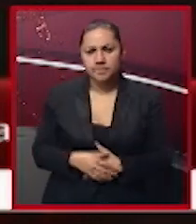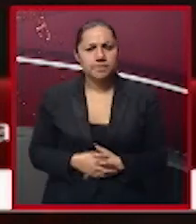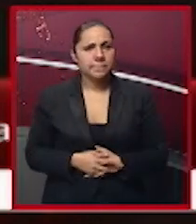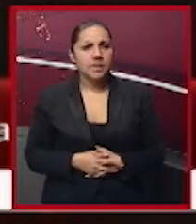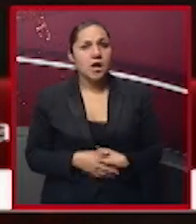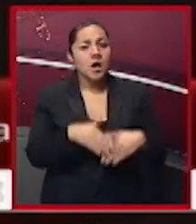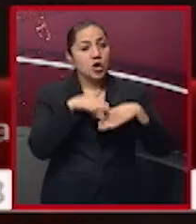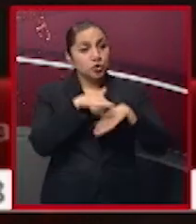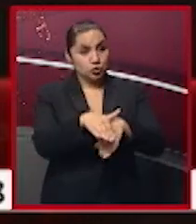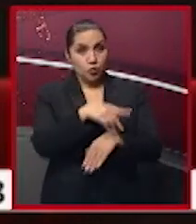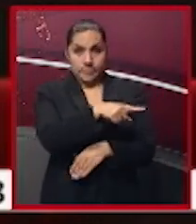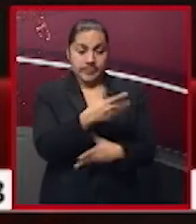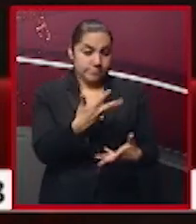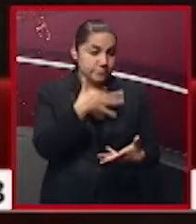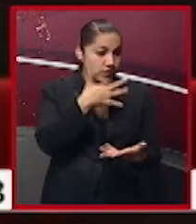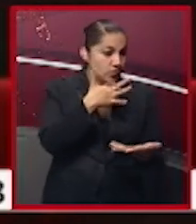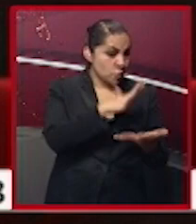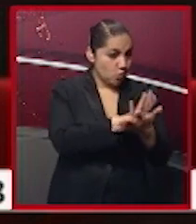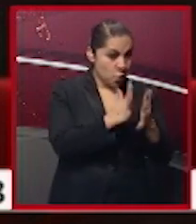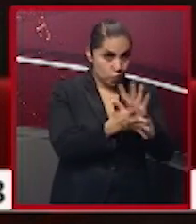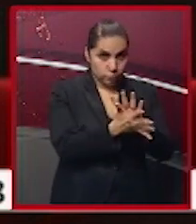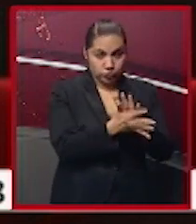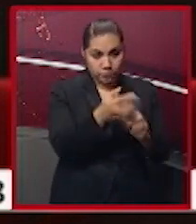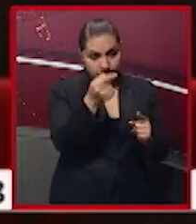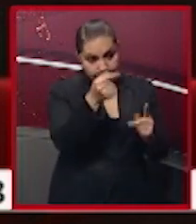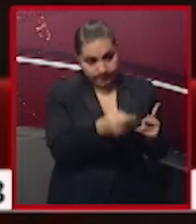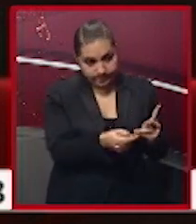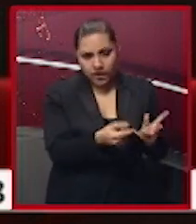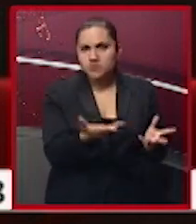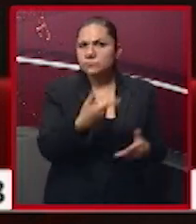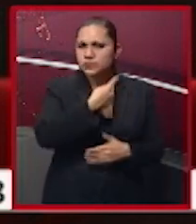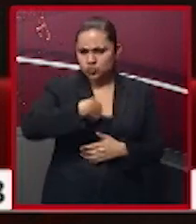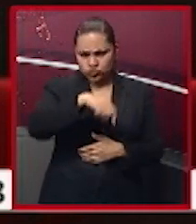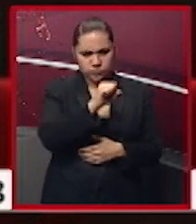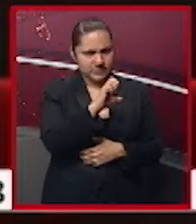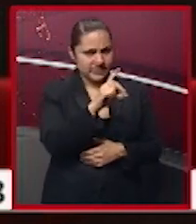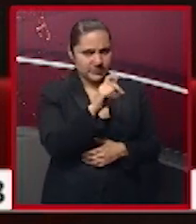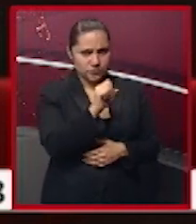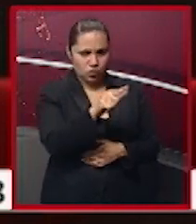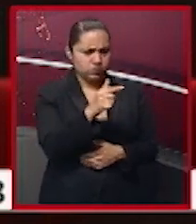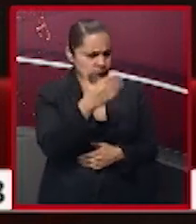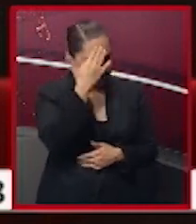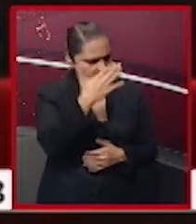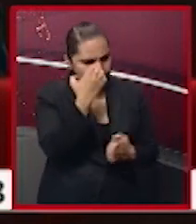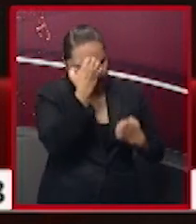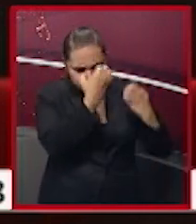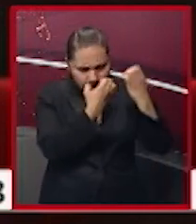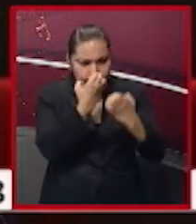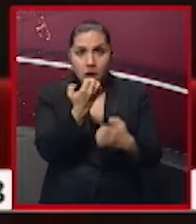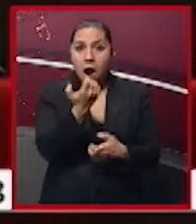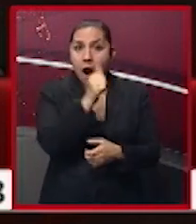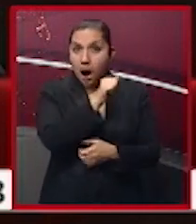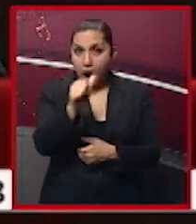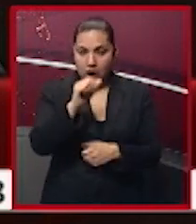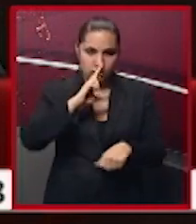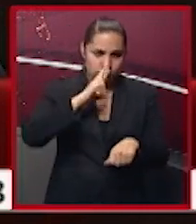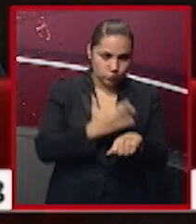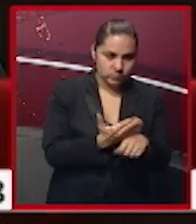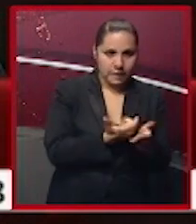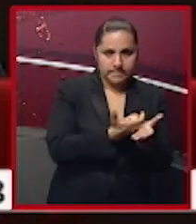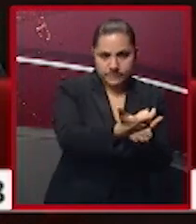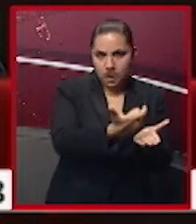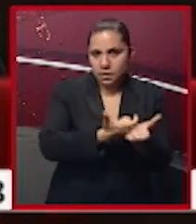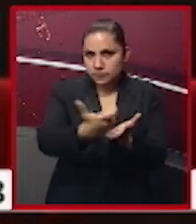Sedesol tiene bancarizados la gran mayoría de sus pagos. Los temas que me permito ponerle